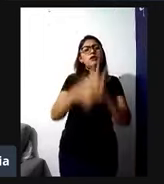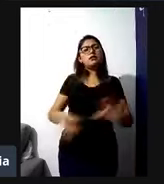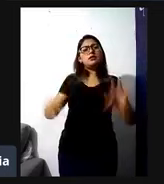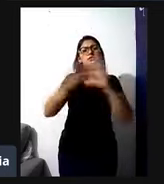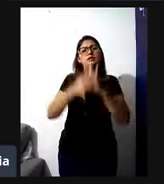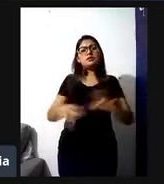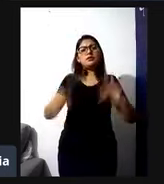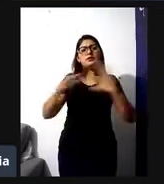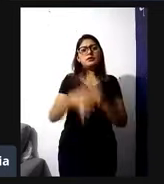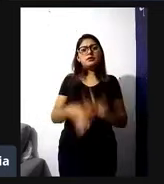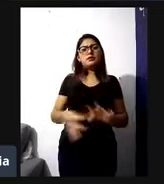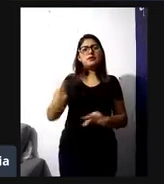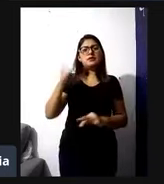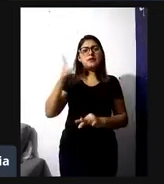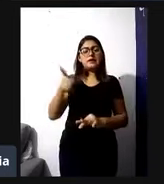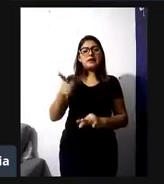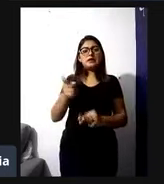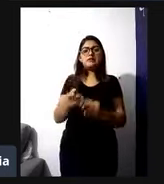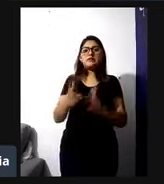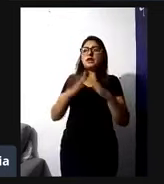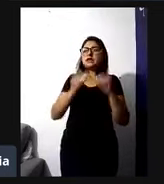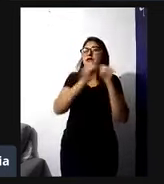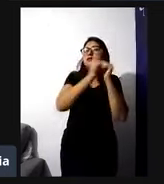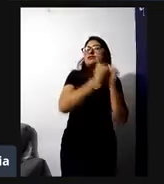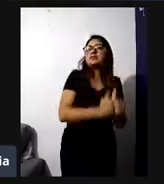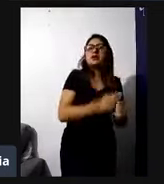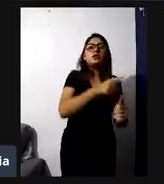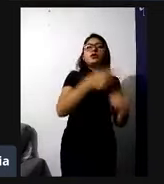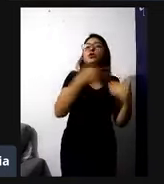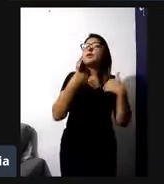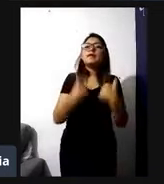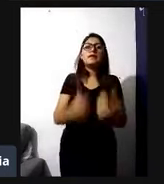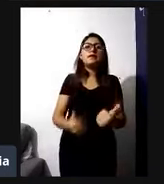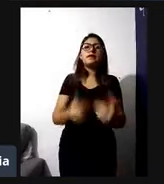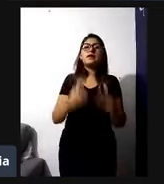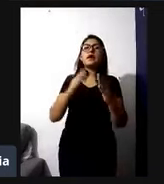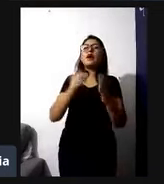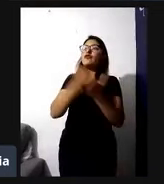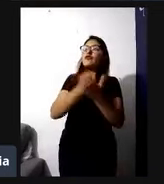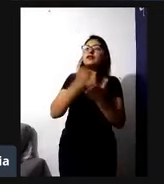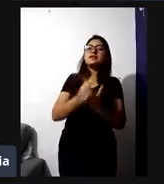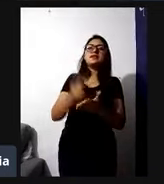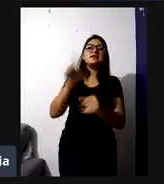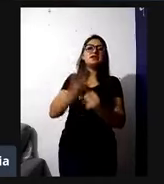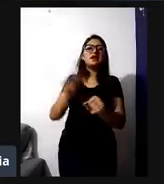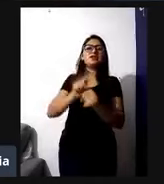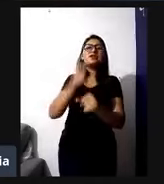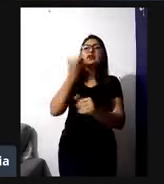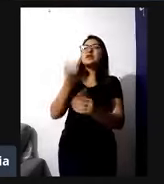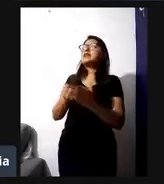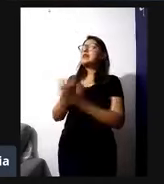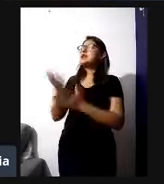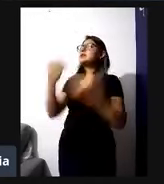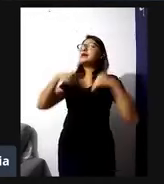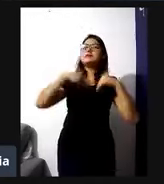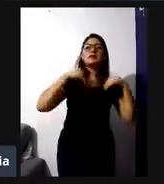no puede salir por la pandemia? No me entiende y quiere salir todo el tiempo. Tiene 16